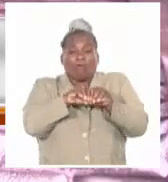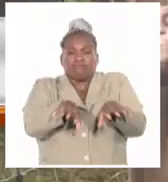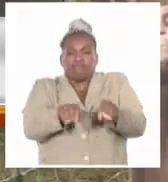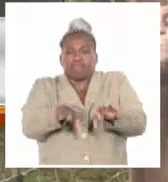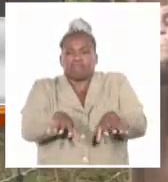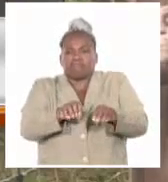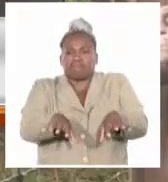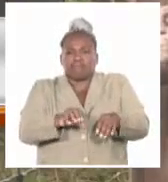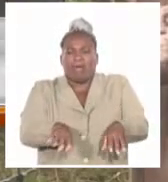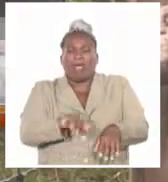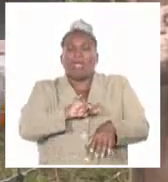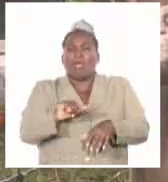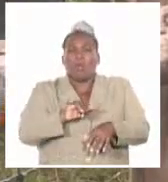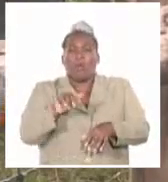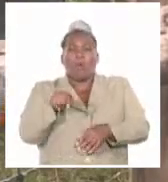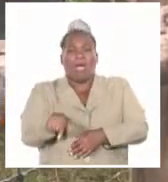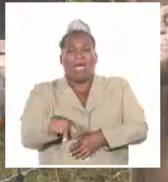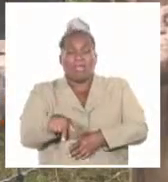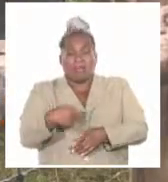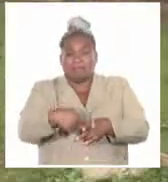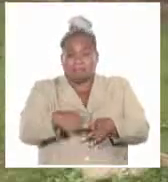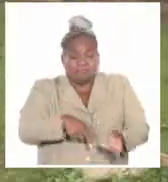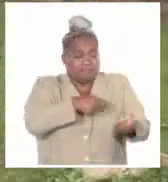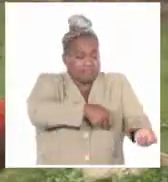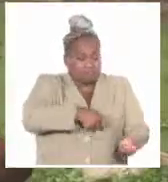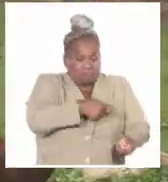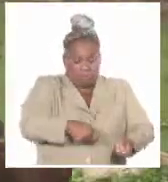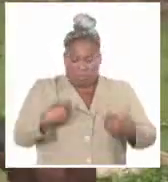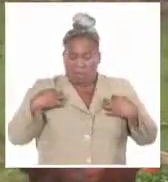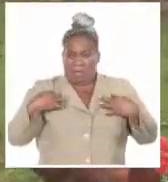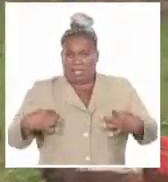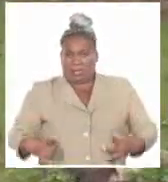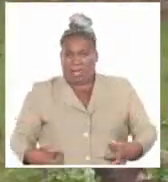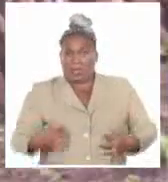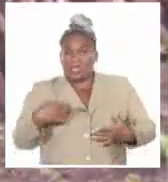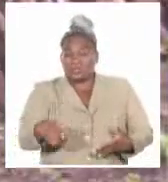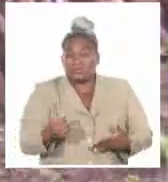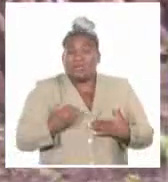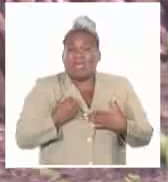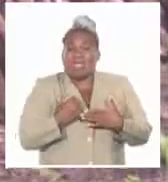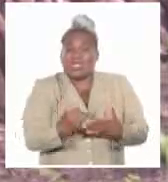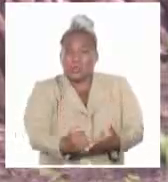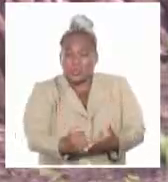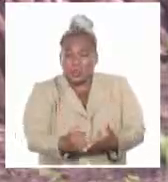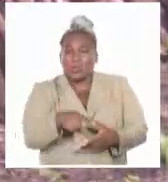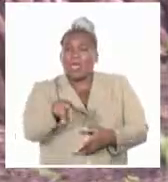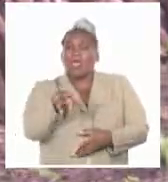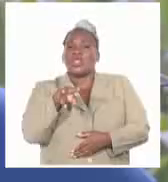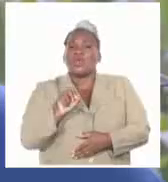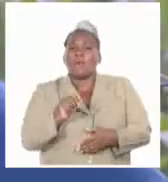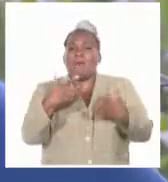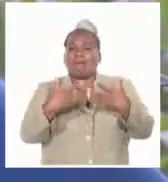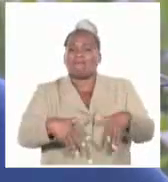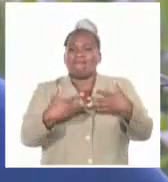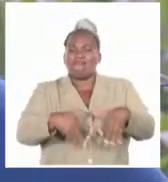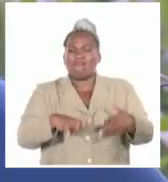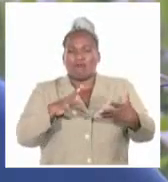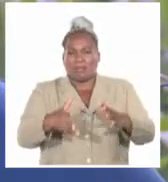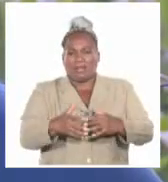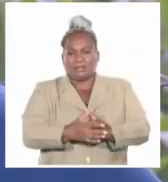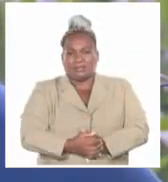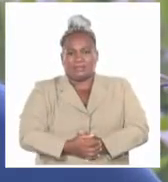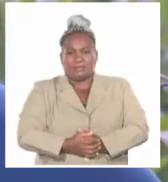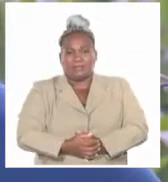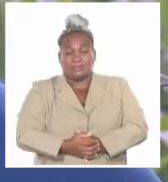agregados, automotores, herramientas, vestuario, lo cual les permite además explorar nuevas producciones. Algo